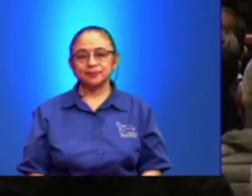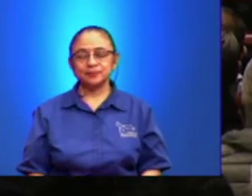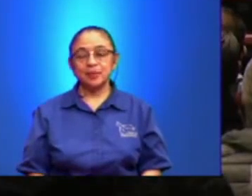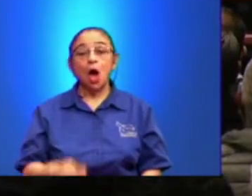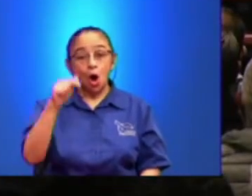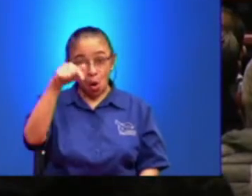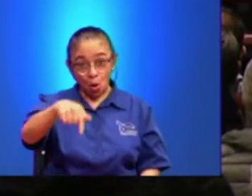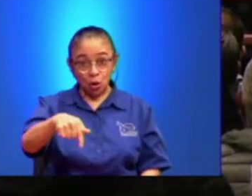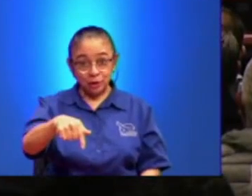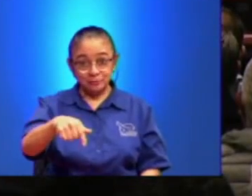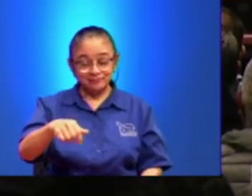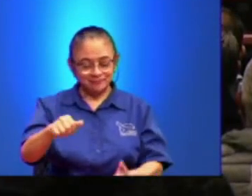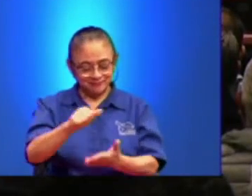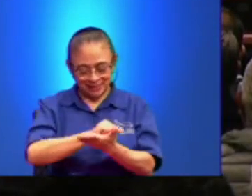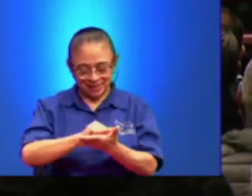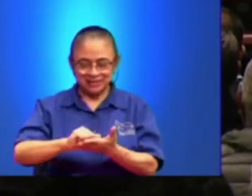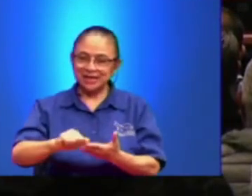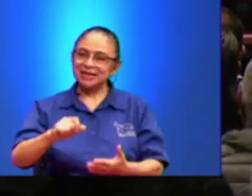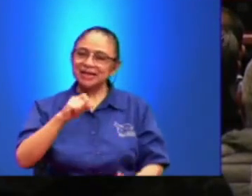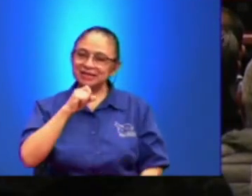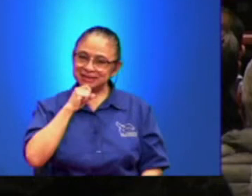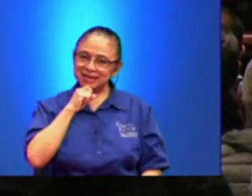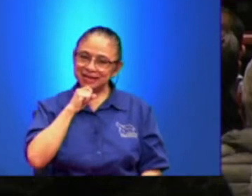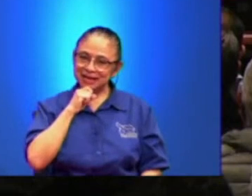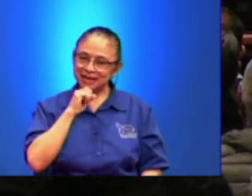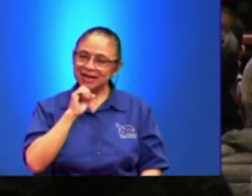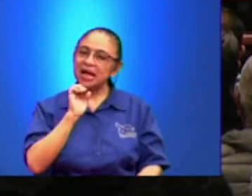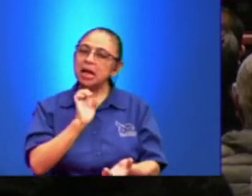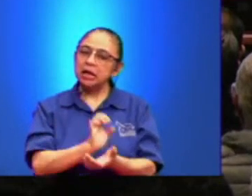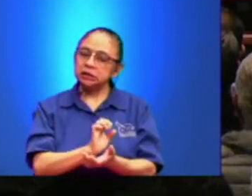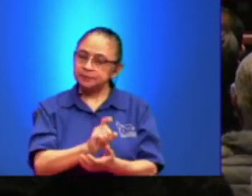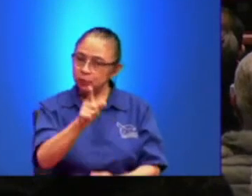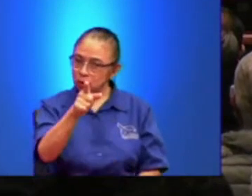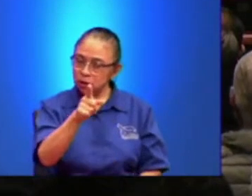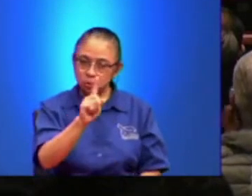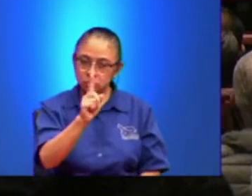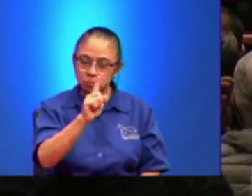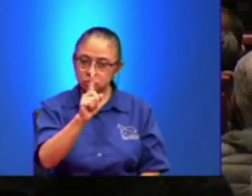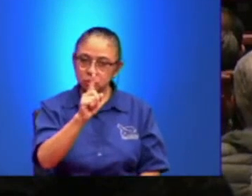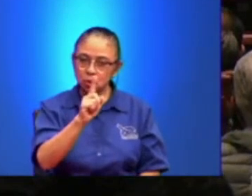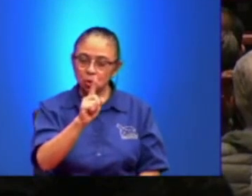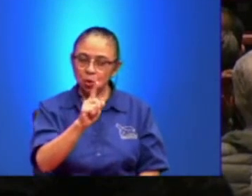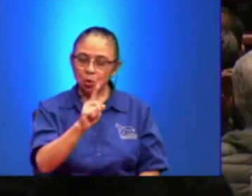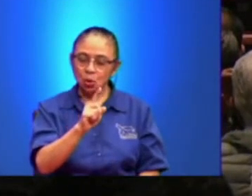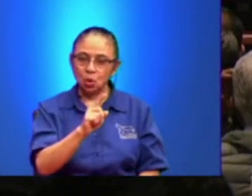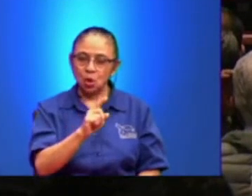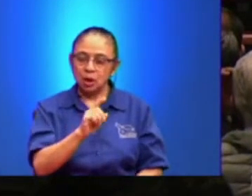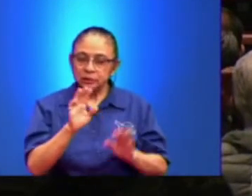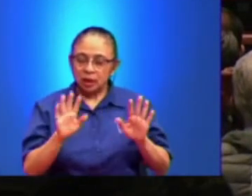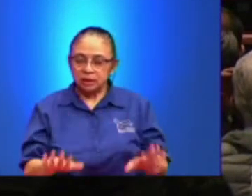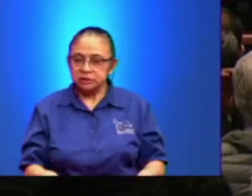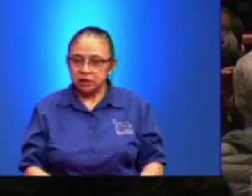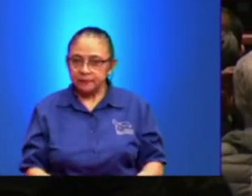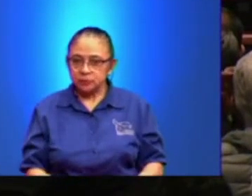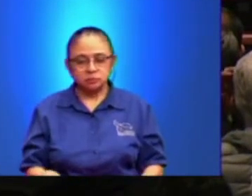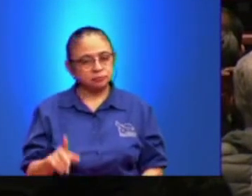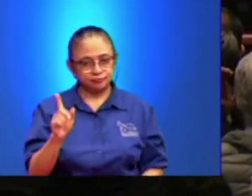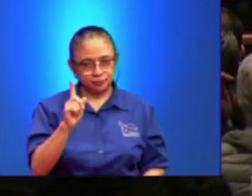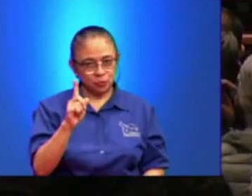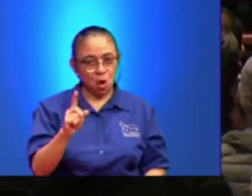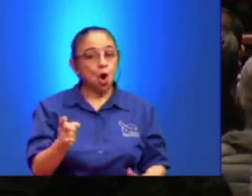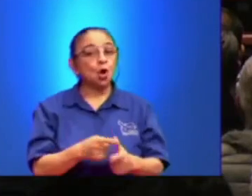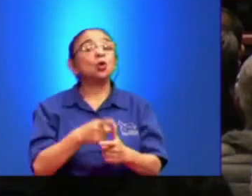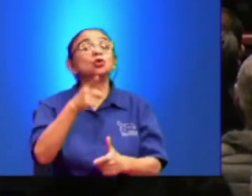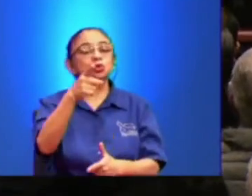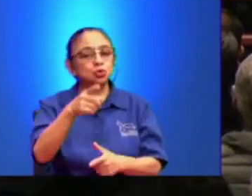hoy vamos a tomar la santa cena espero que no te desanimes a tomarla pero con tus acciones y no con tus